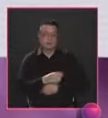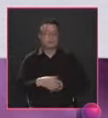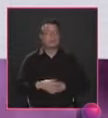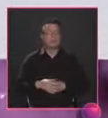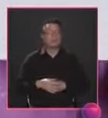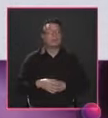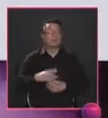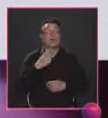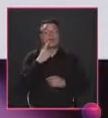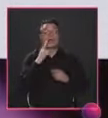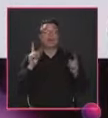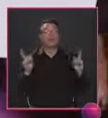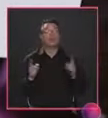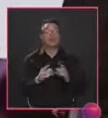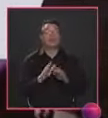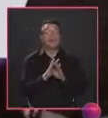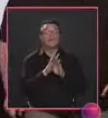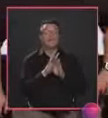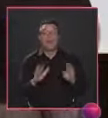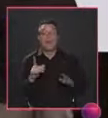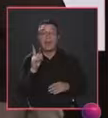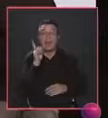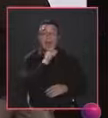Entonces, en resumen, para terminar,